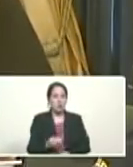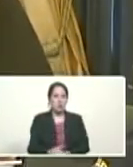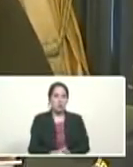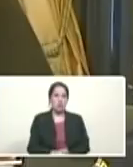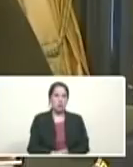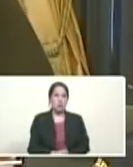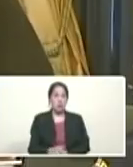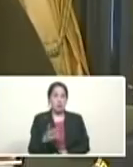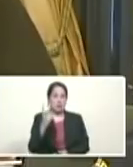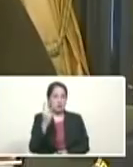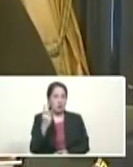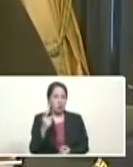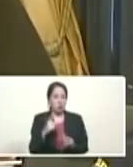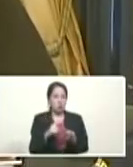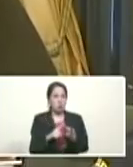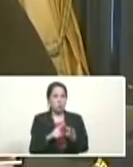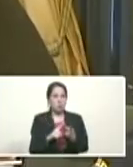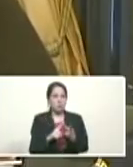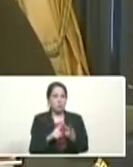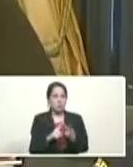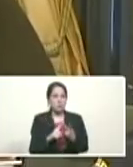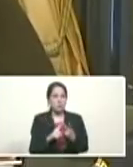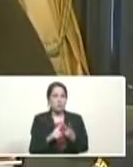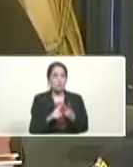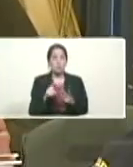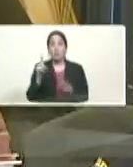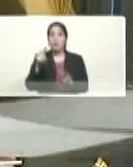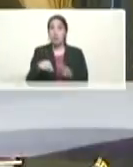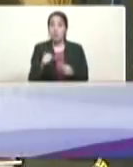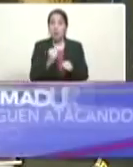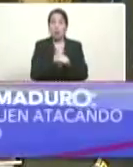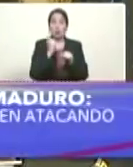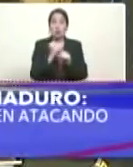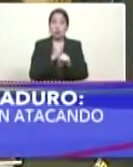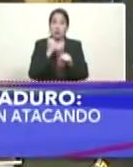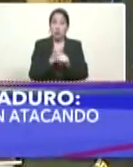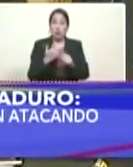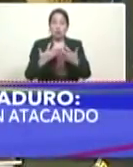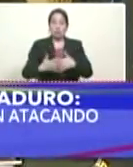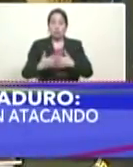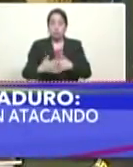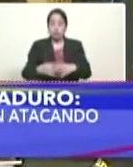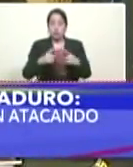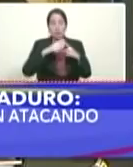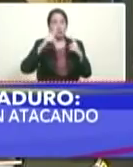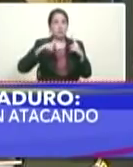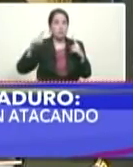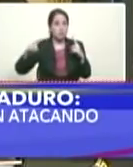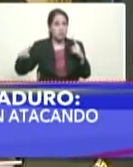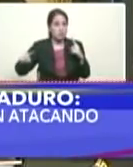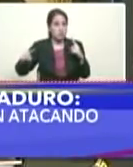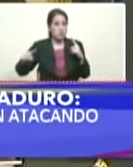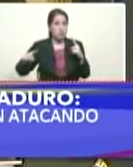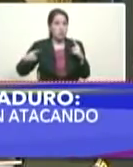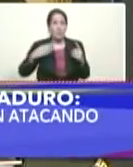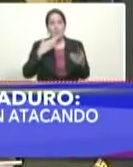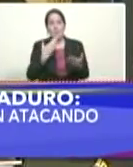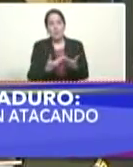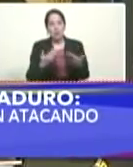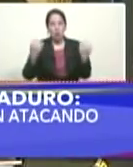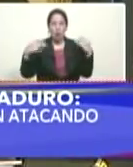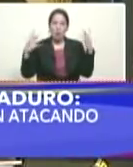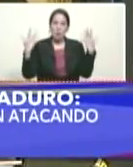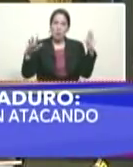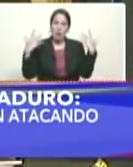están los trabajadores de la industria eléctrica del país para ello os pido un aplauso a todos